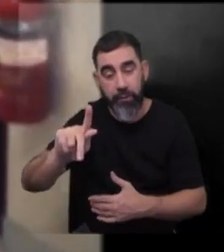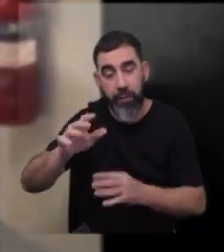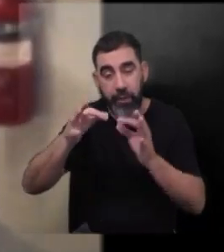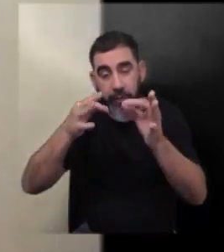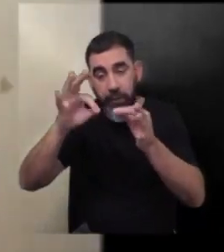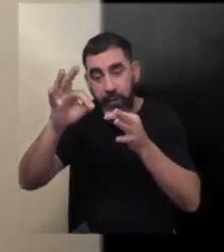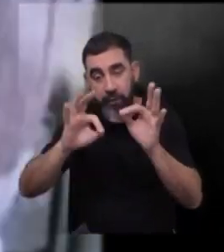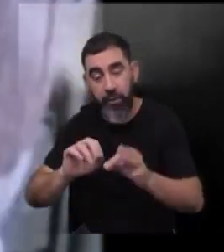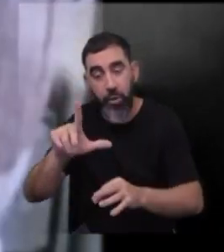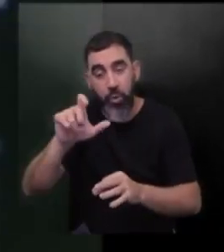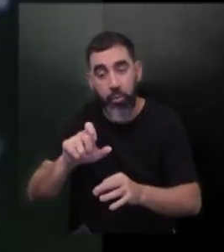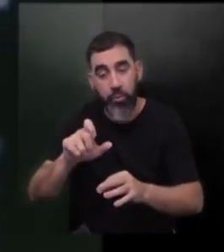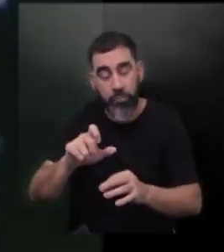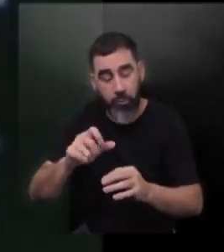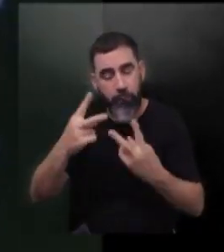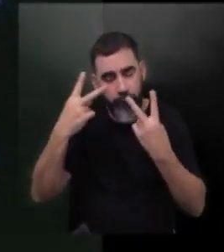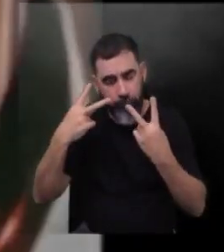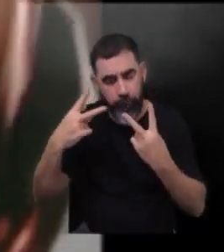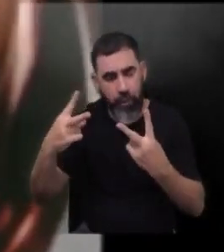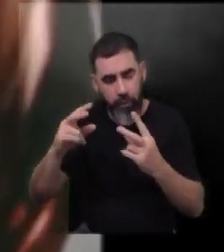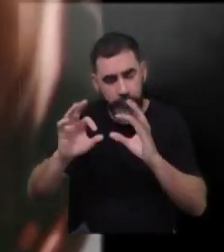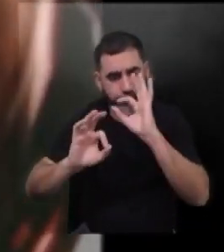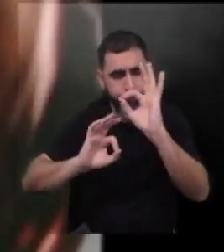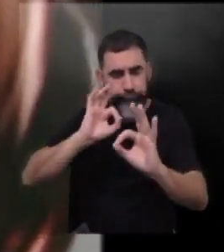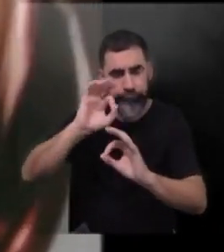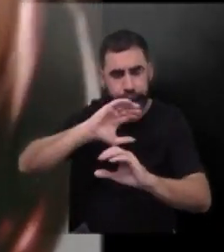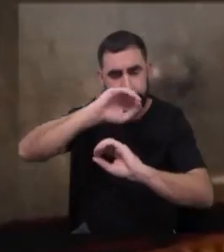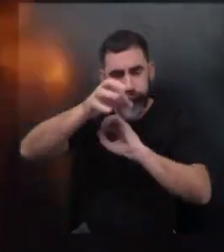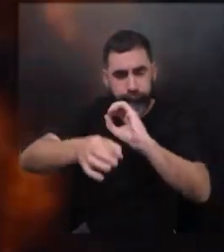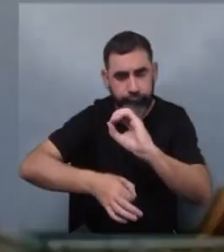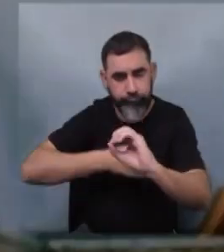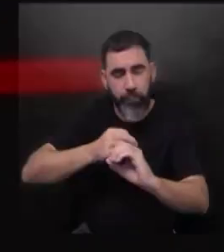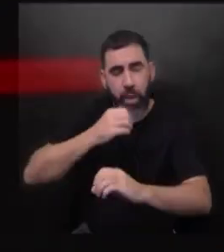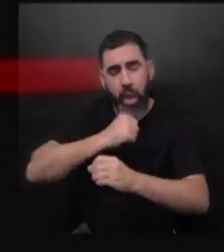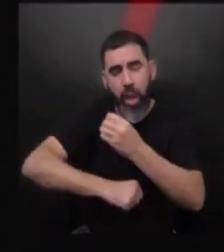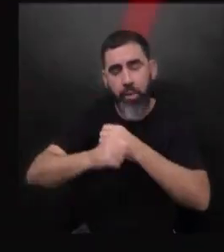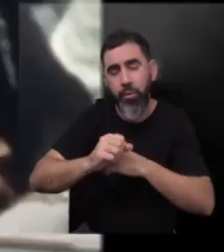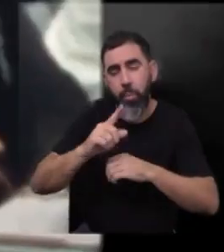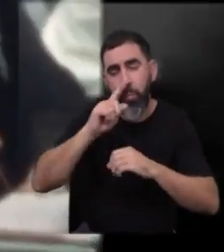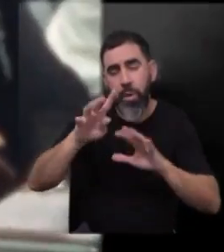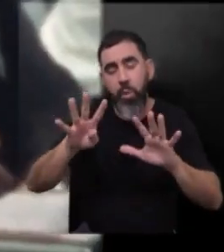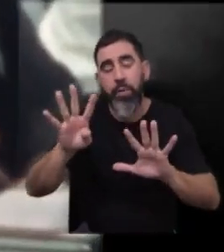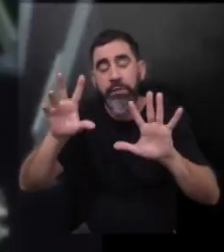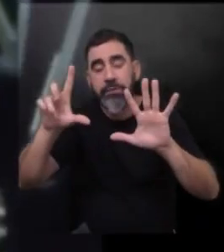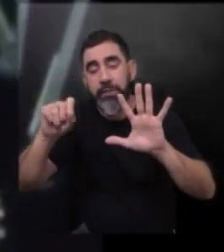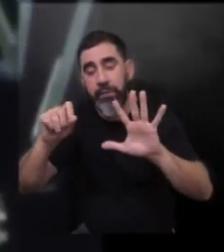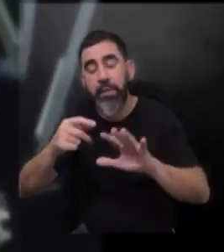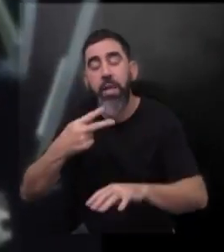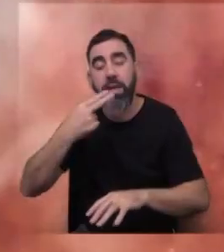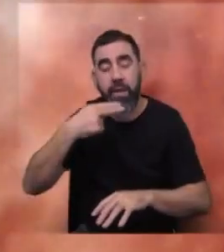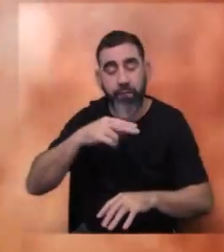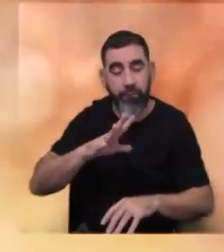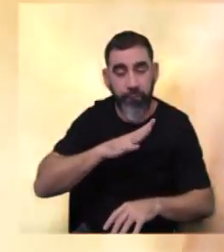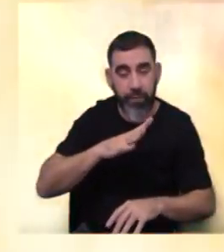que obviamente fue una odisea espacial de la misión Apolo 13 allá por el año 1970. Ya está disponible en Netflix y